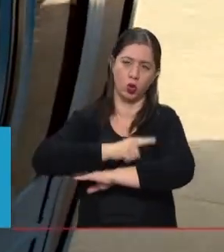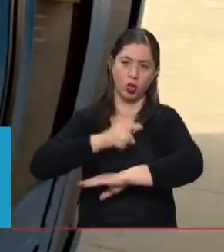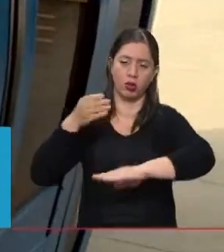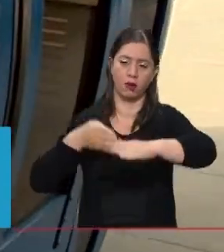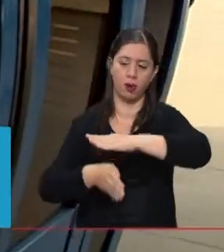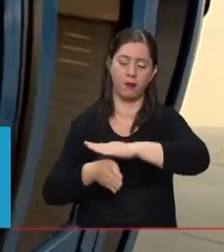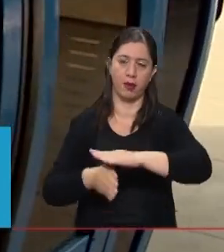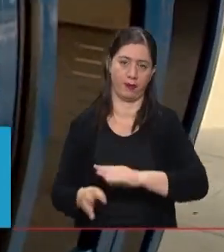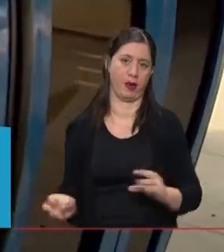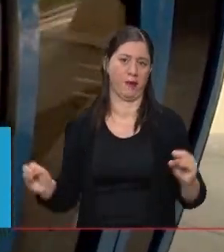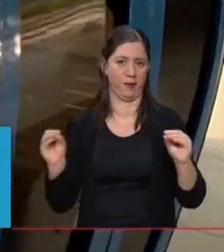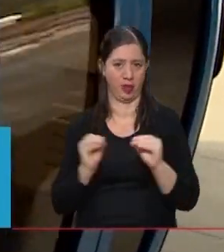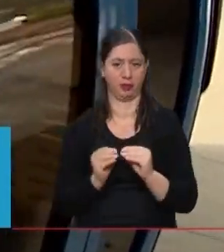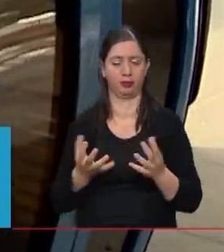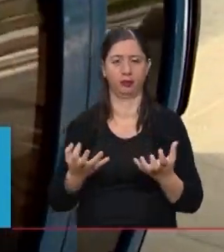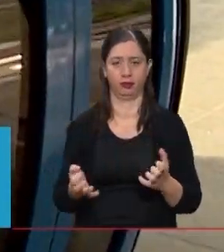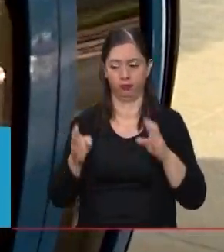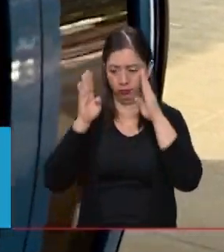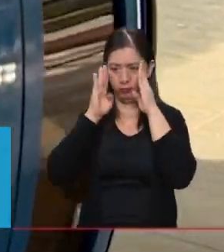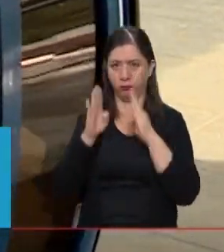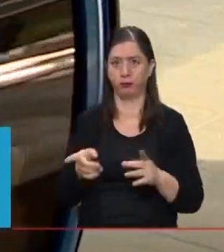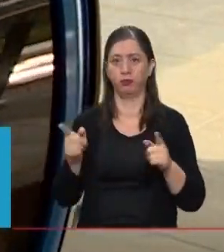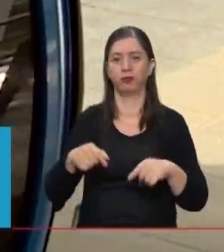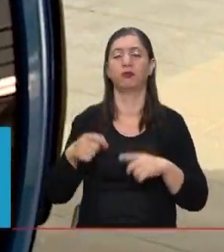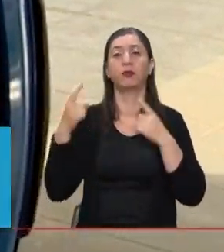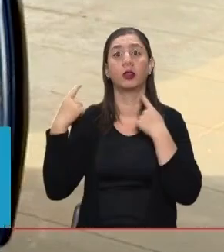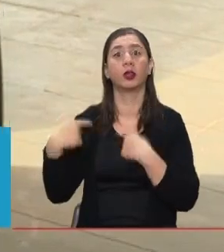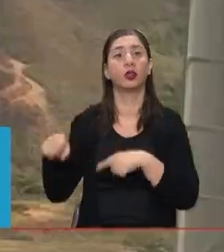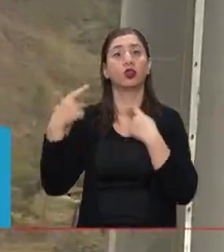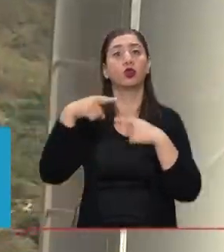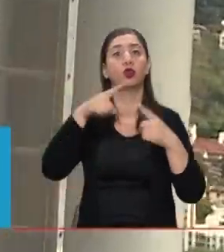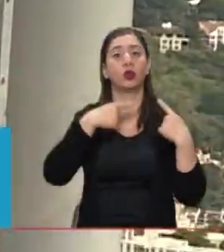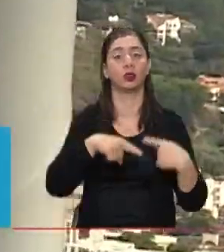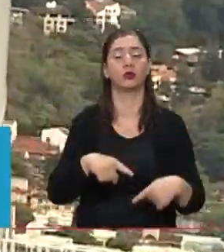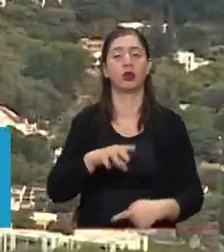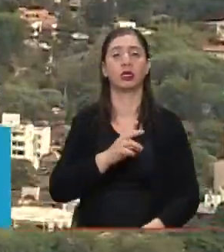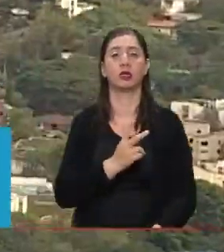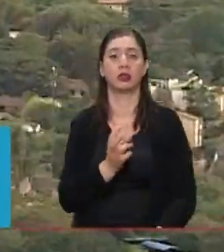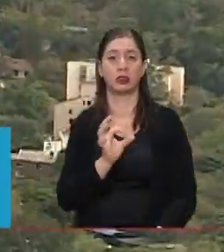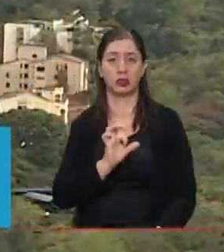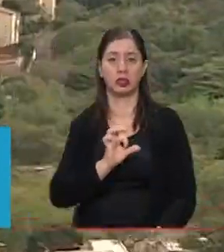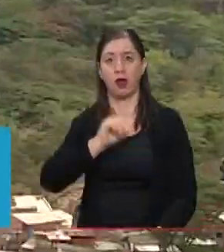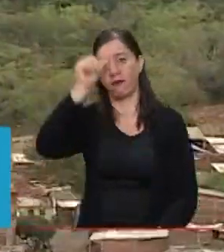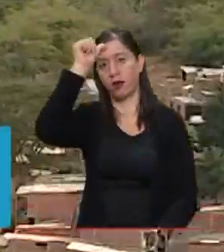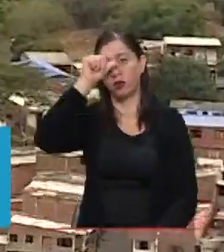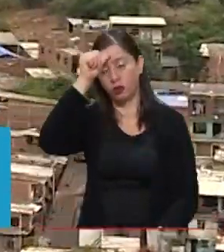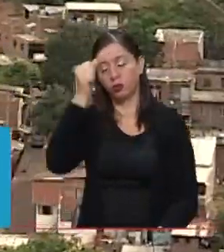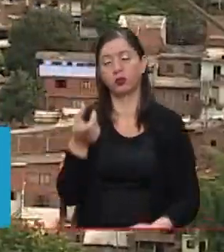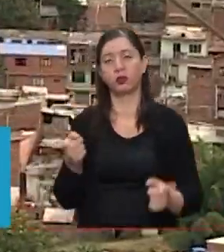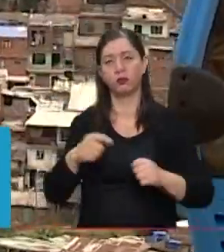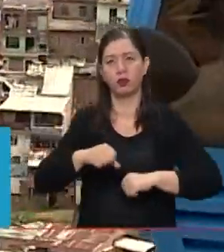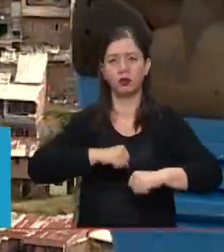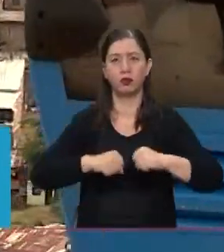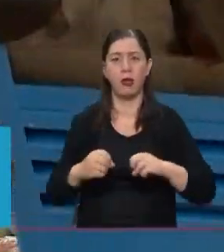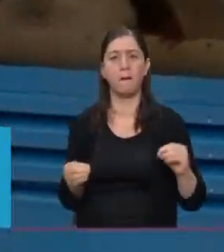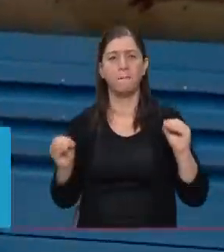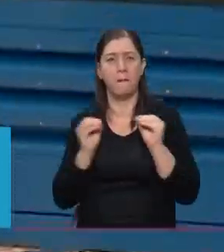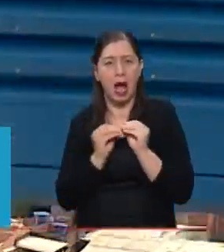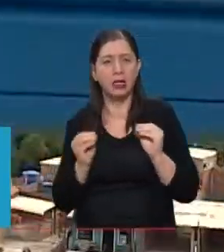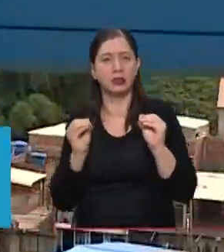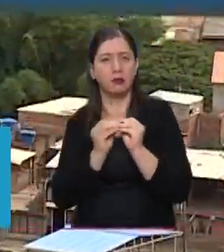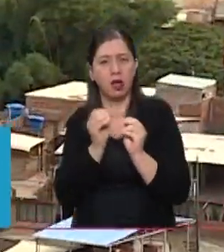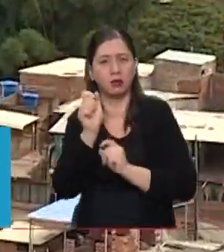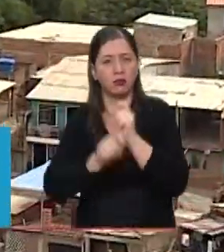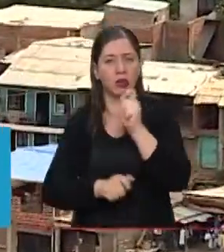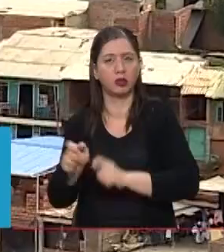estamos prestos a atender. También tenemos la ruta turística los fines de semana, donde potencializamos el corredor y esperamos que más caleños